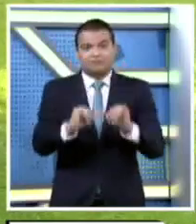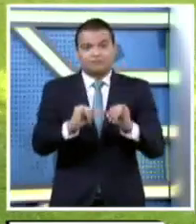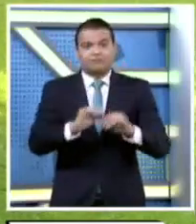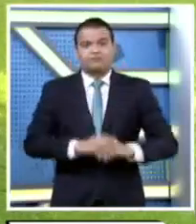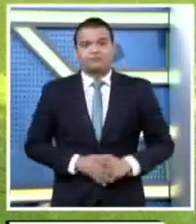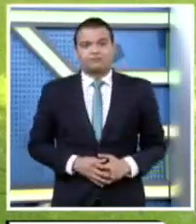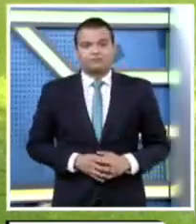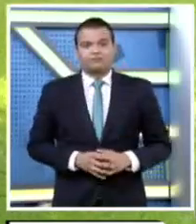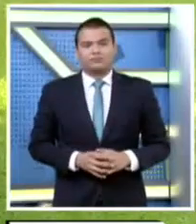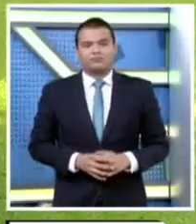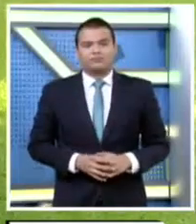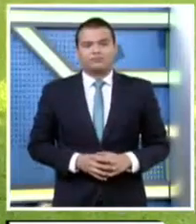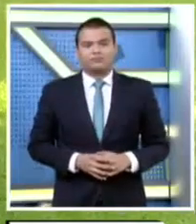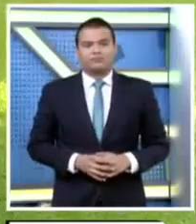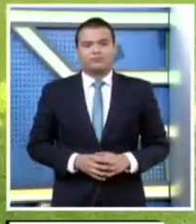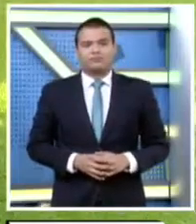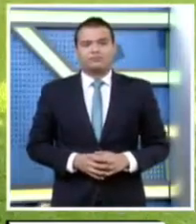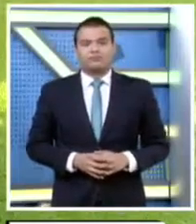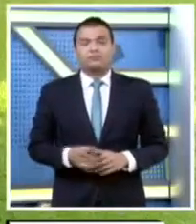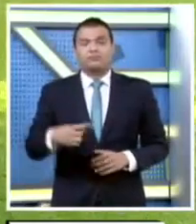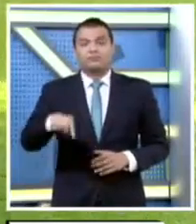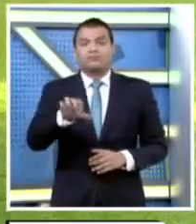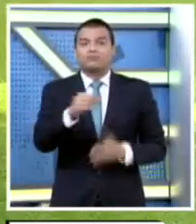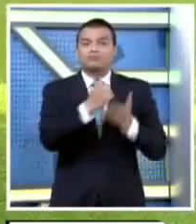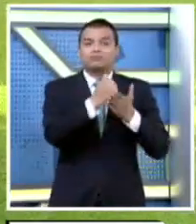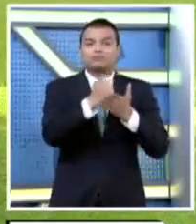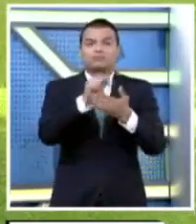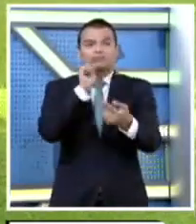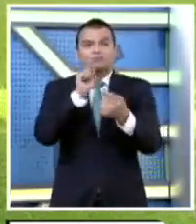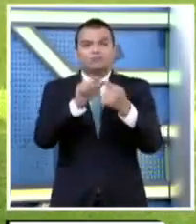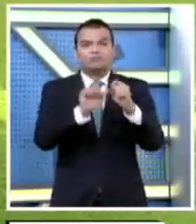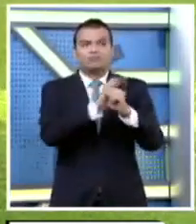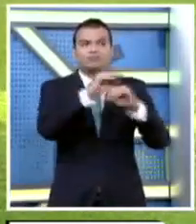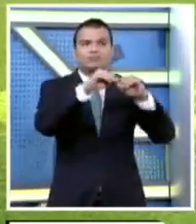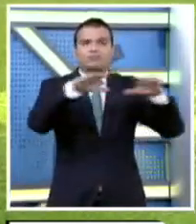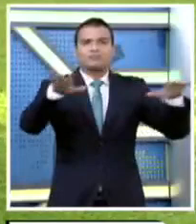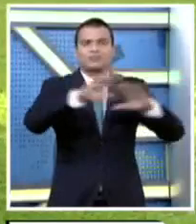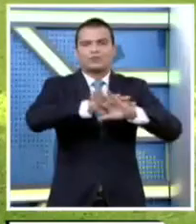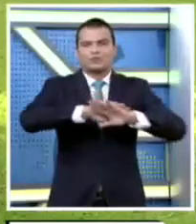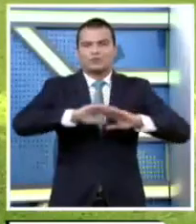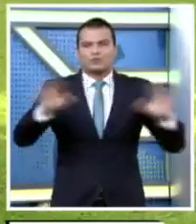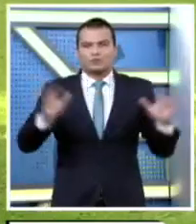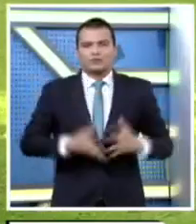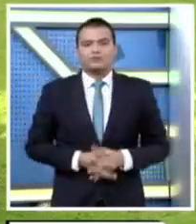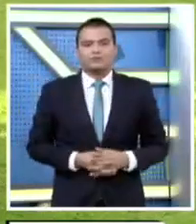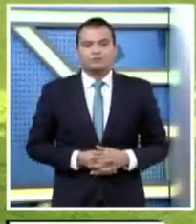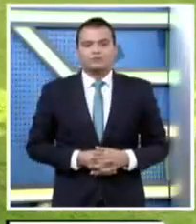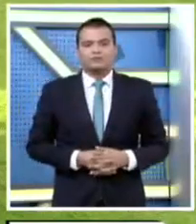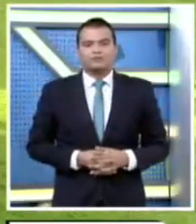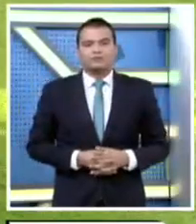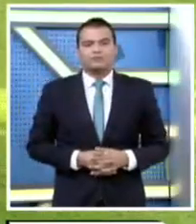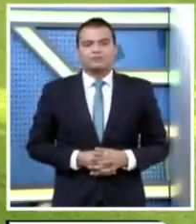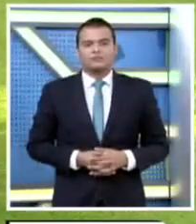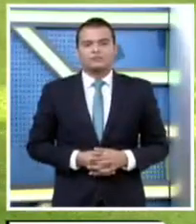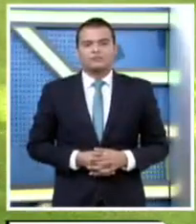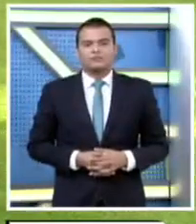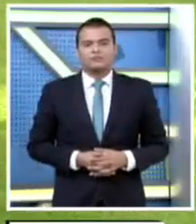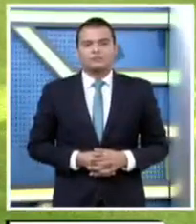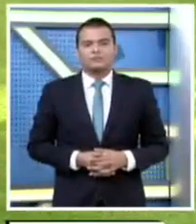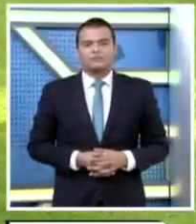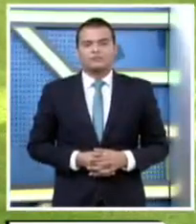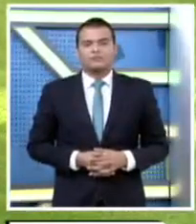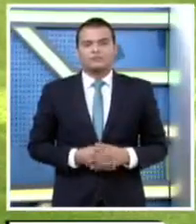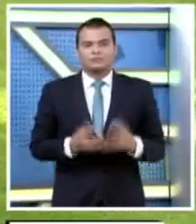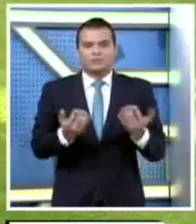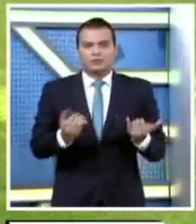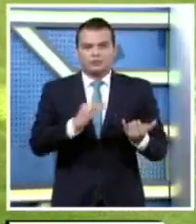hasta una nueva orden. Tienes que ayudar para que esta pandemia no siga dominando al mundo. Esta tarde habrá